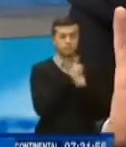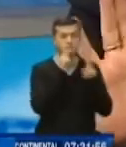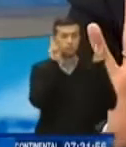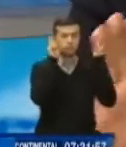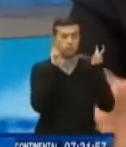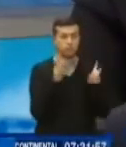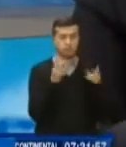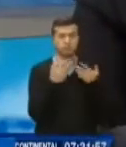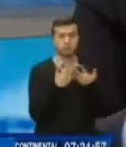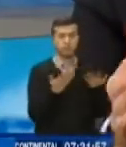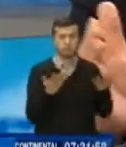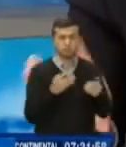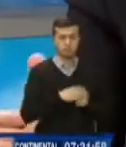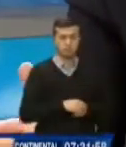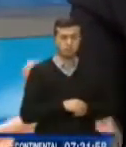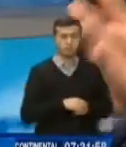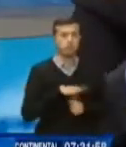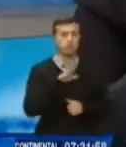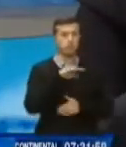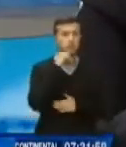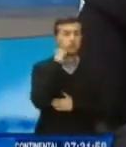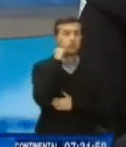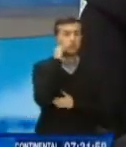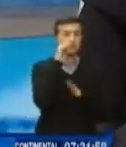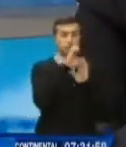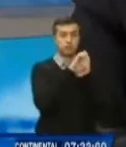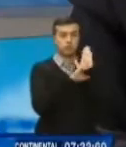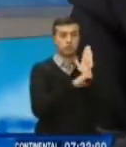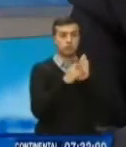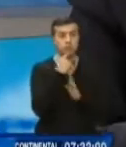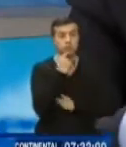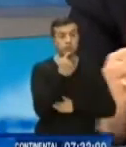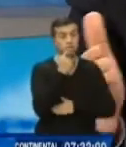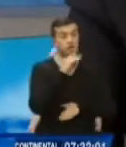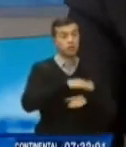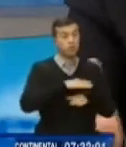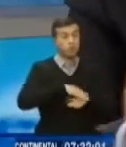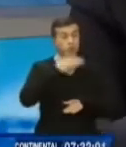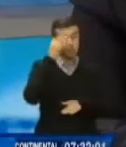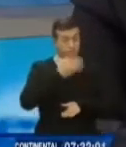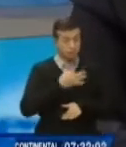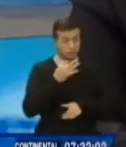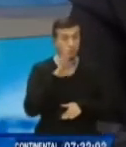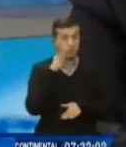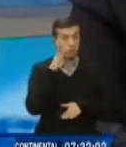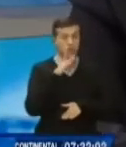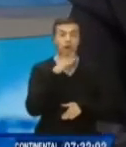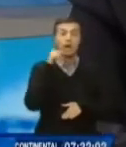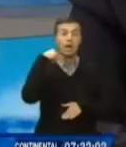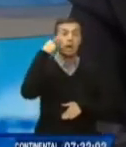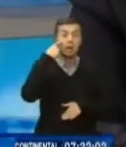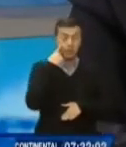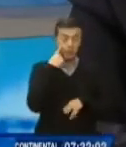temas evidentemente el derecho constitucional es nadie es culpable hasta que se demuestre lo contrario